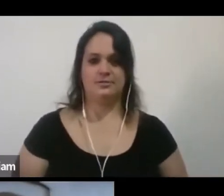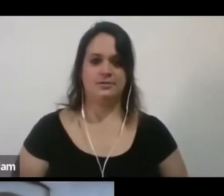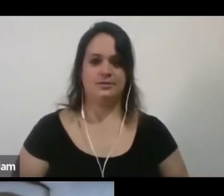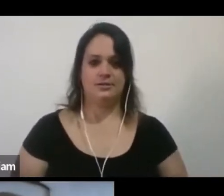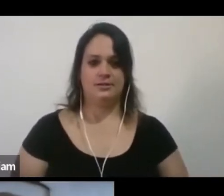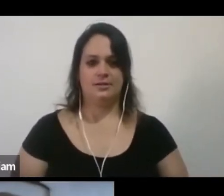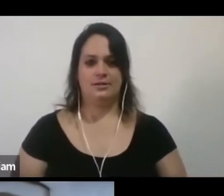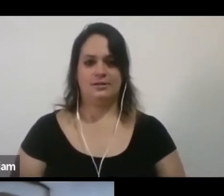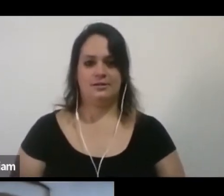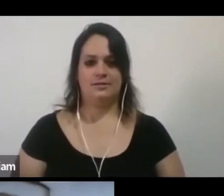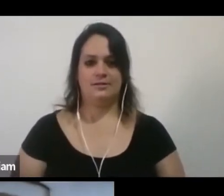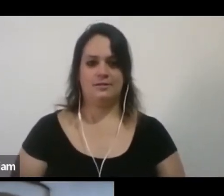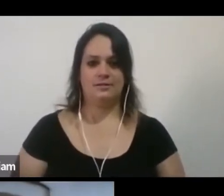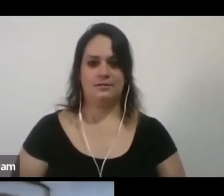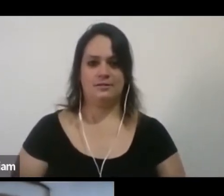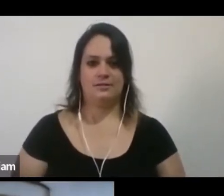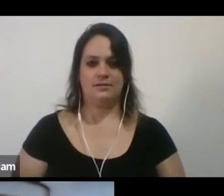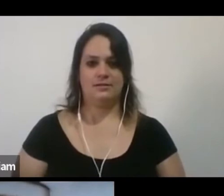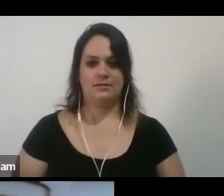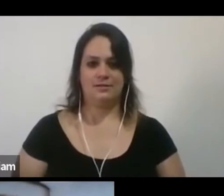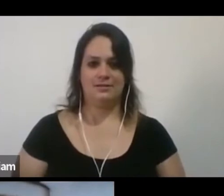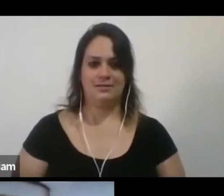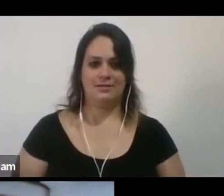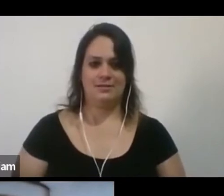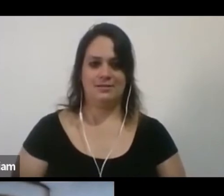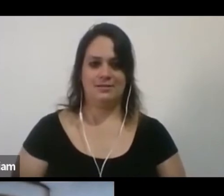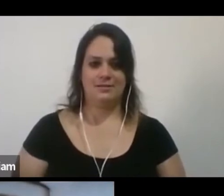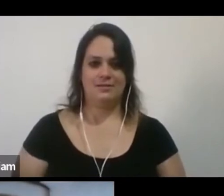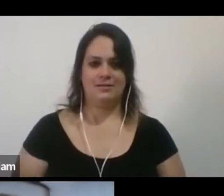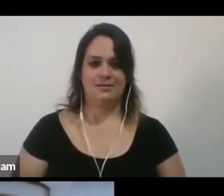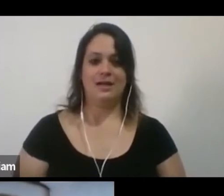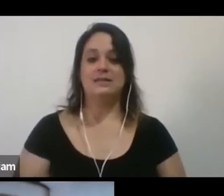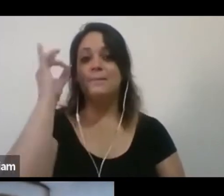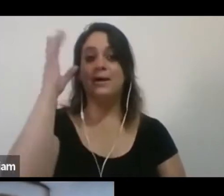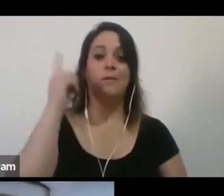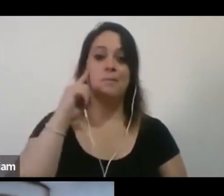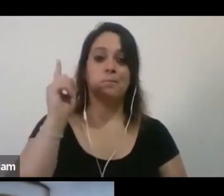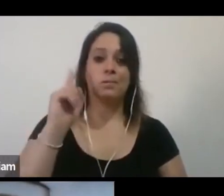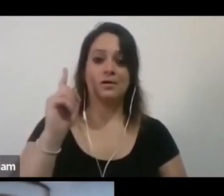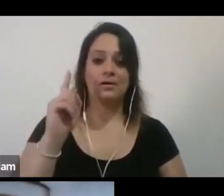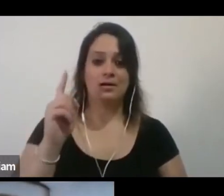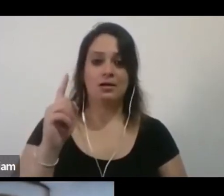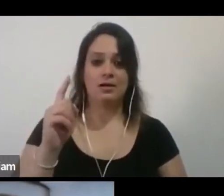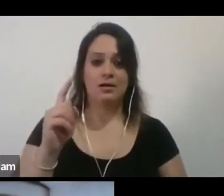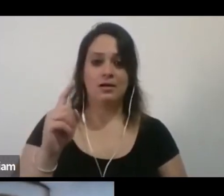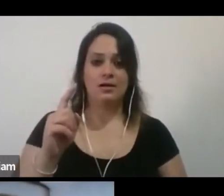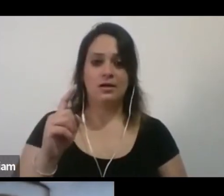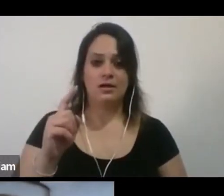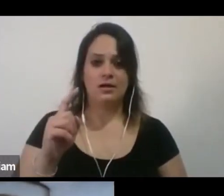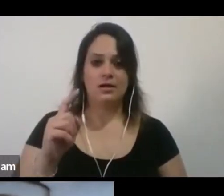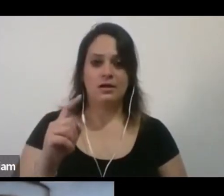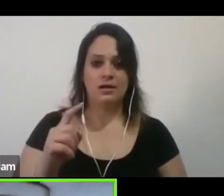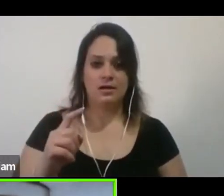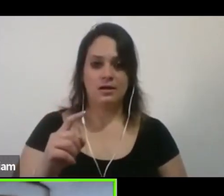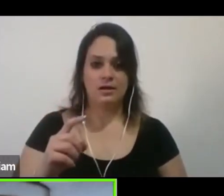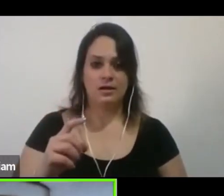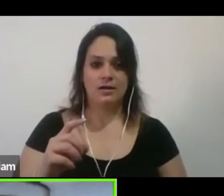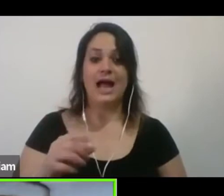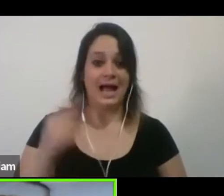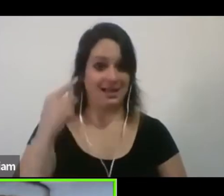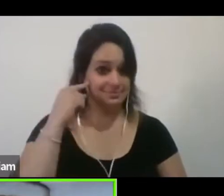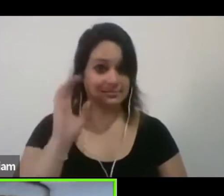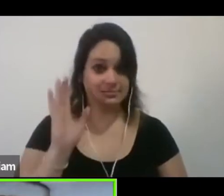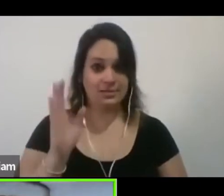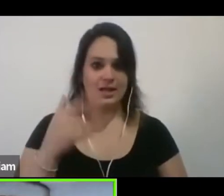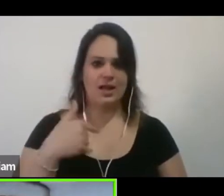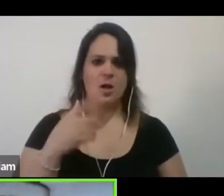A ver, ahí estamos. Sí, no se escucha bien. Sí, se escucha bien. ¿Se escucha? Yo